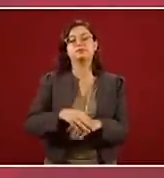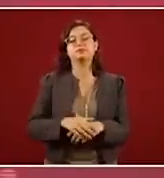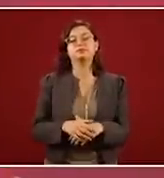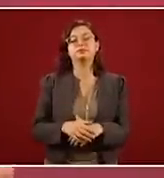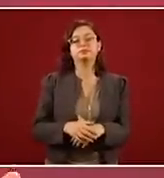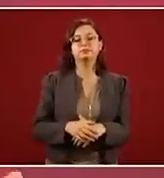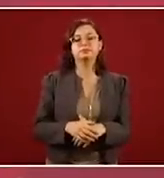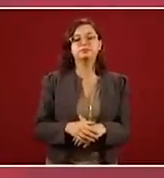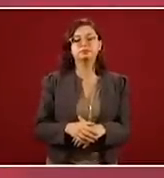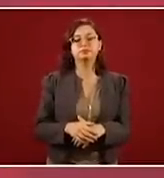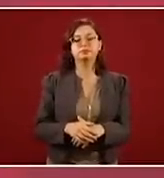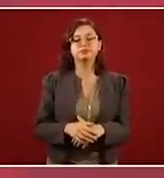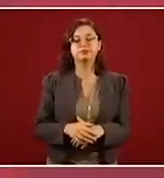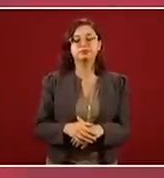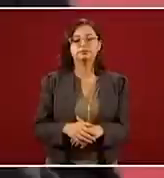estando